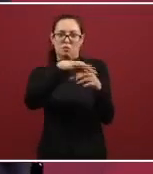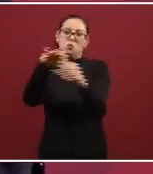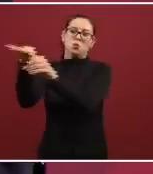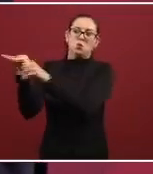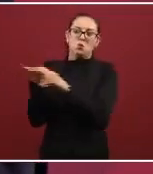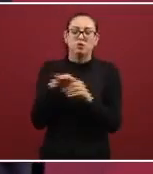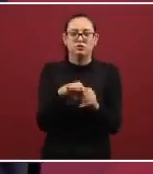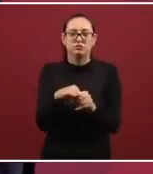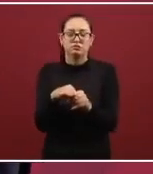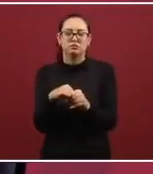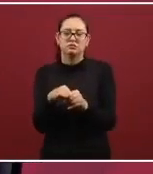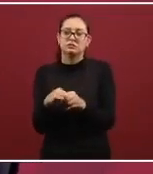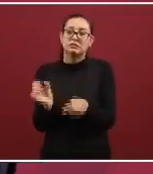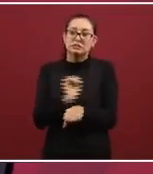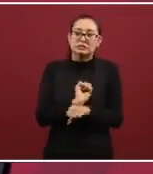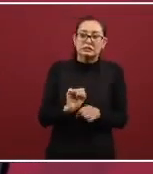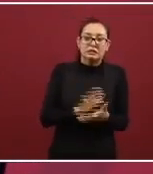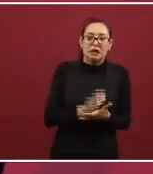es mayoría simple.